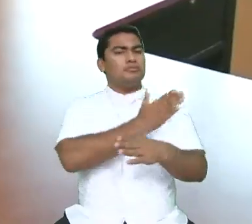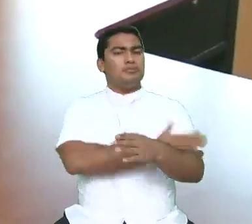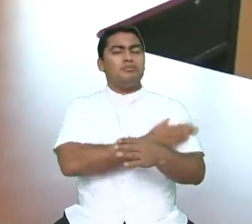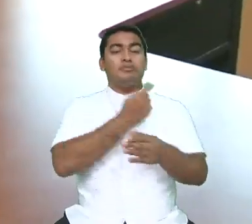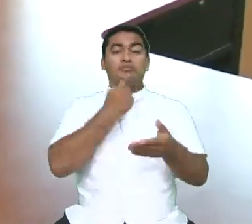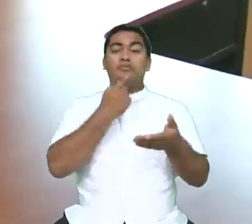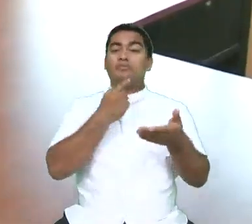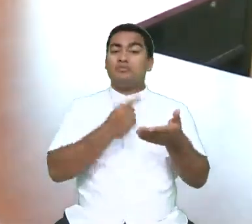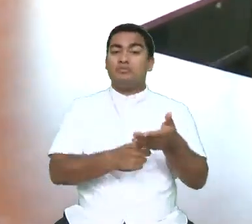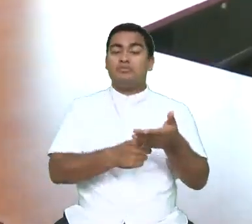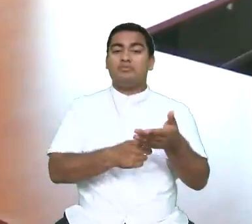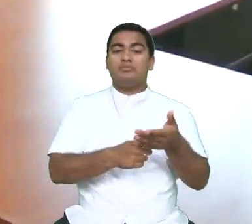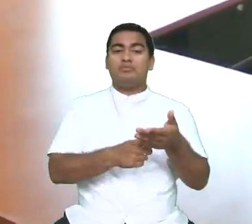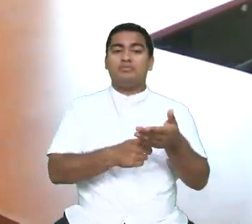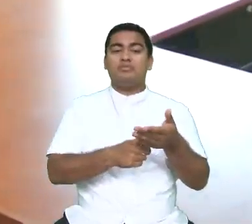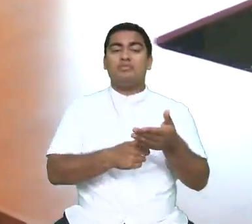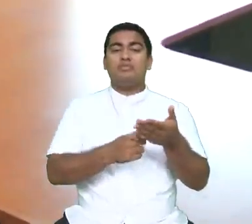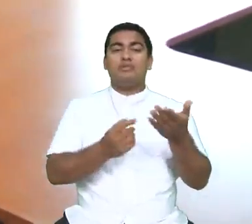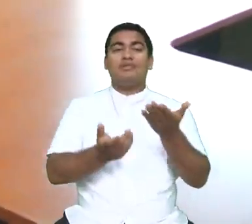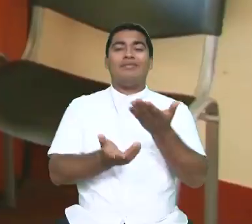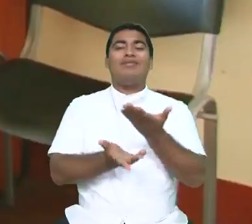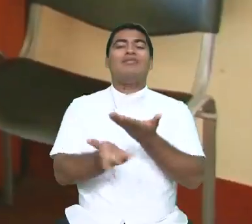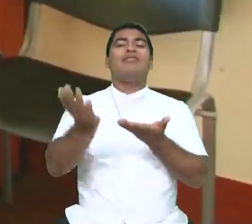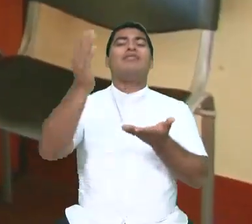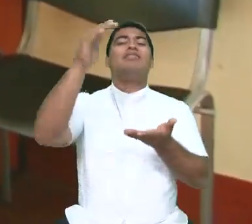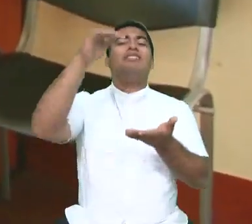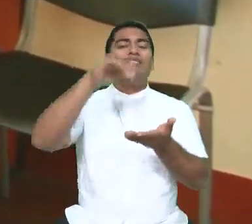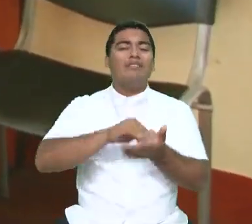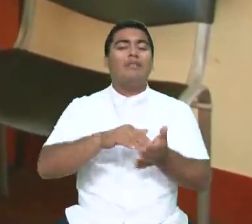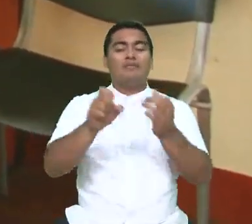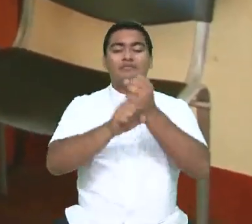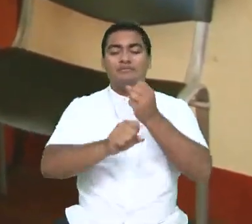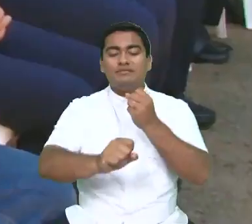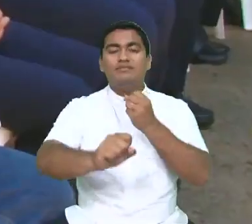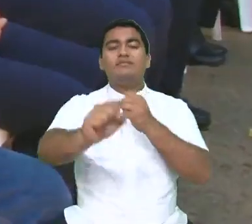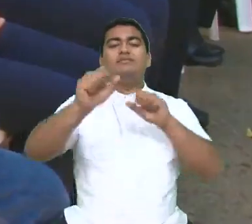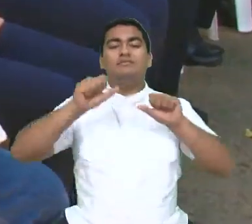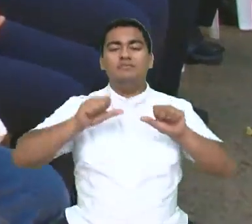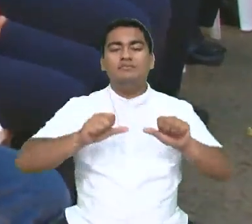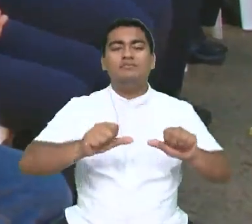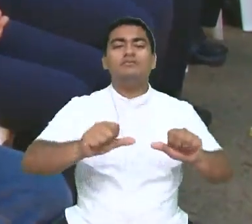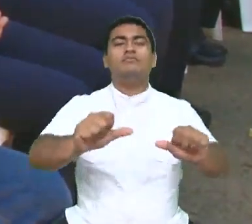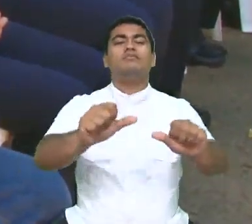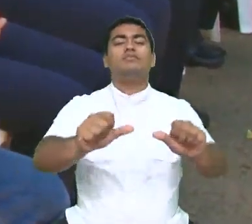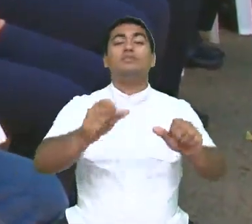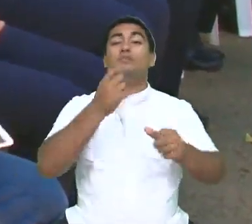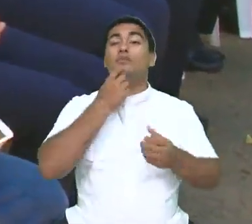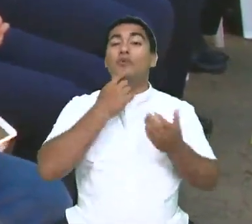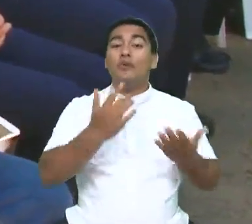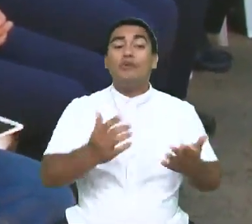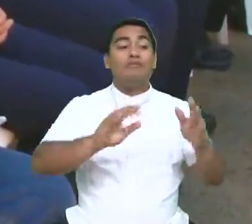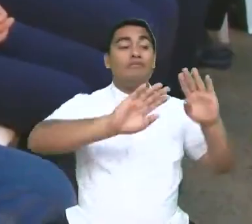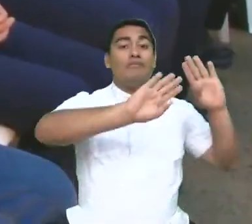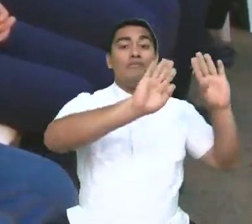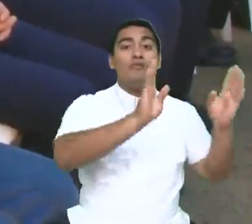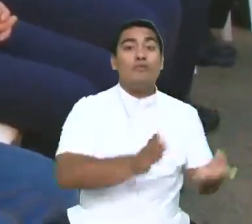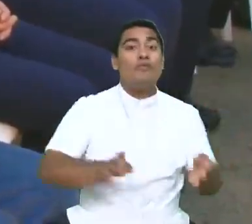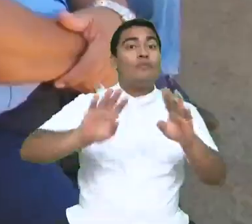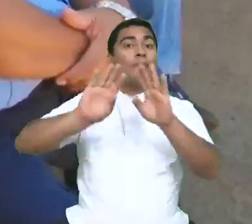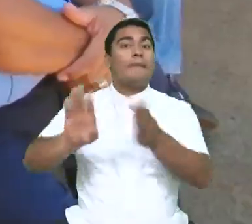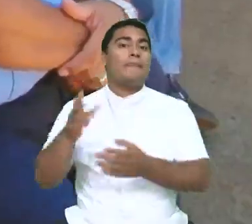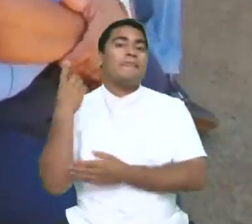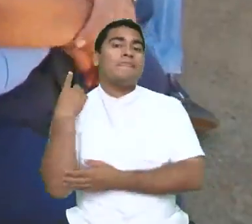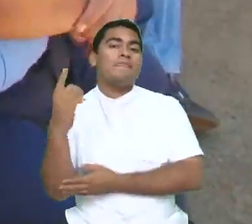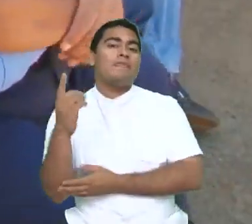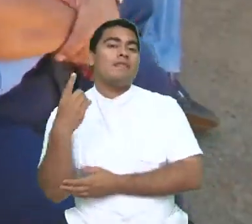de implementar, de impulsar una campaña permanente por los derechos de la mujer, por la dignidad de la